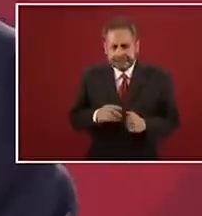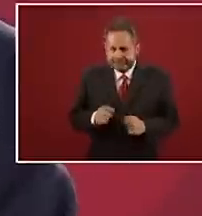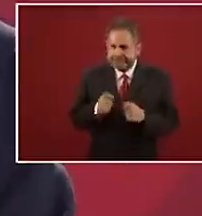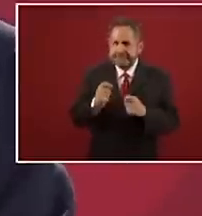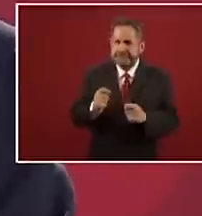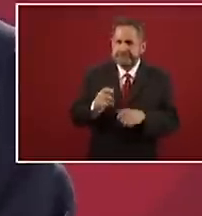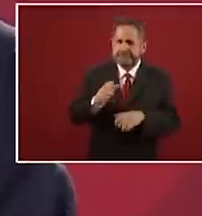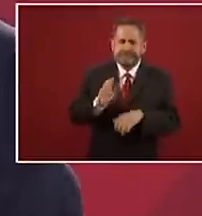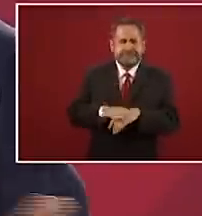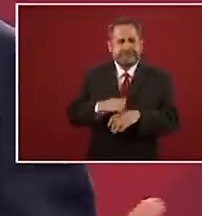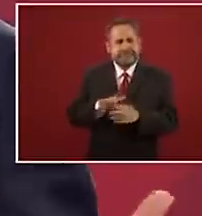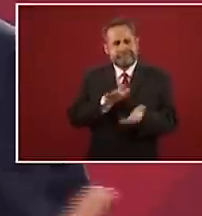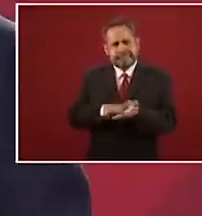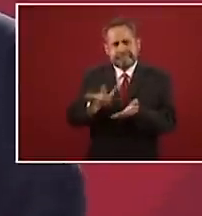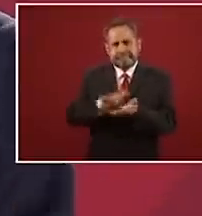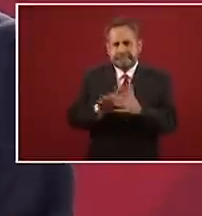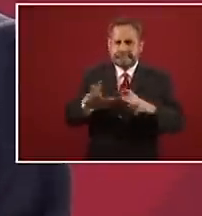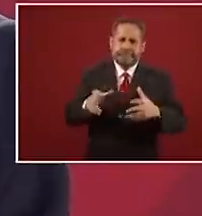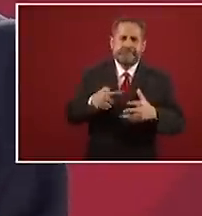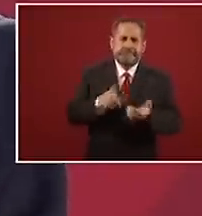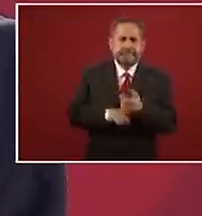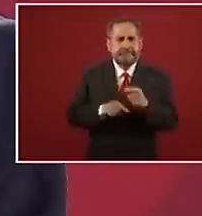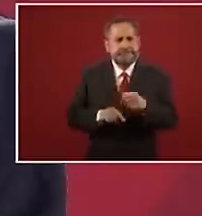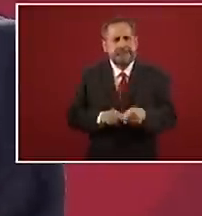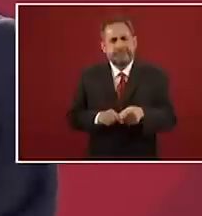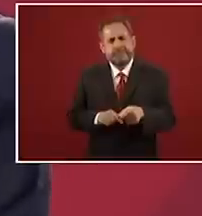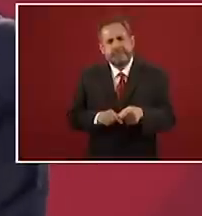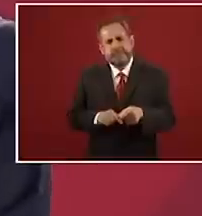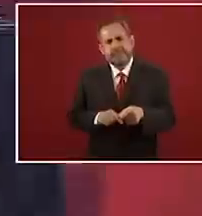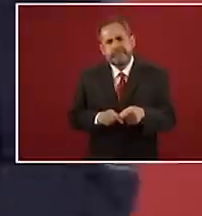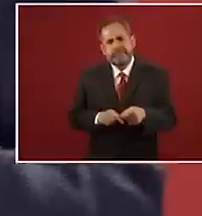brindarles todo nuestro apoyo